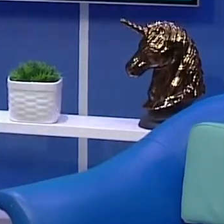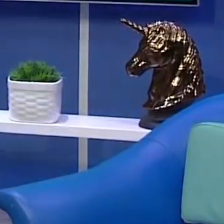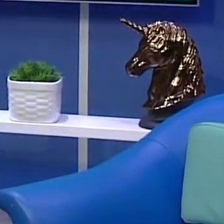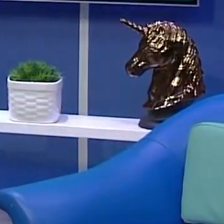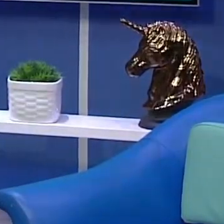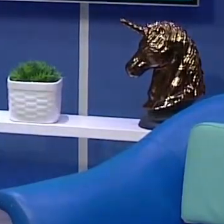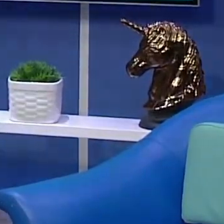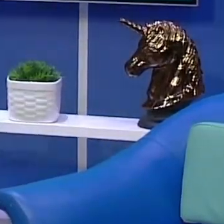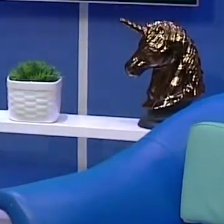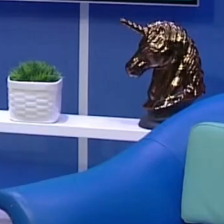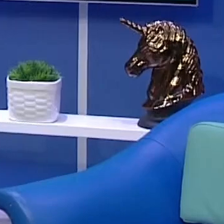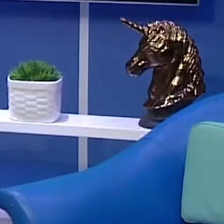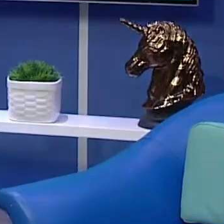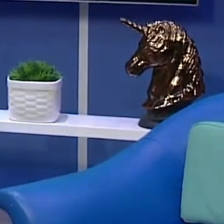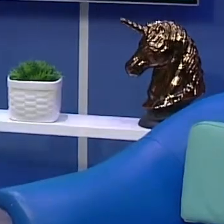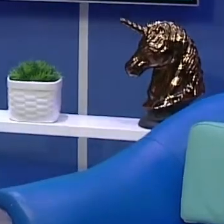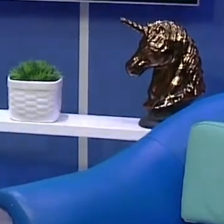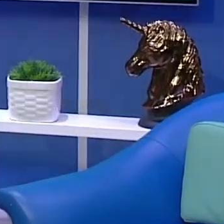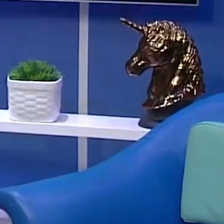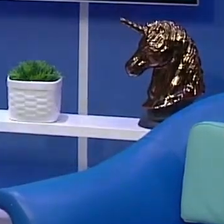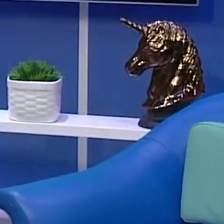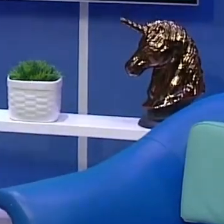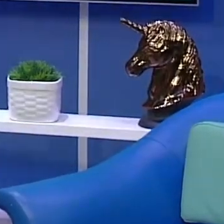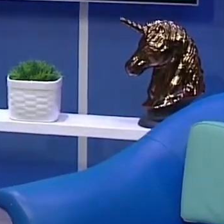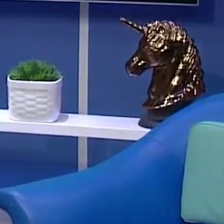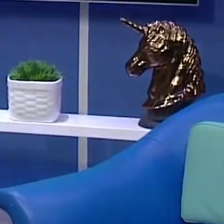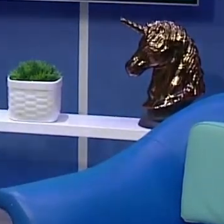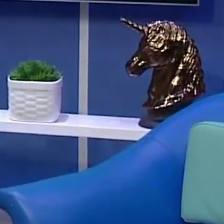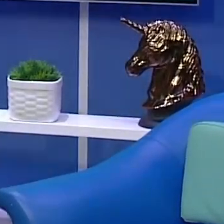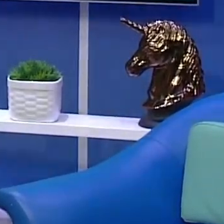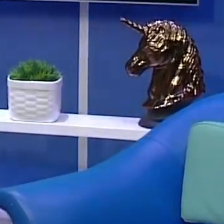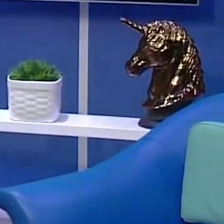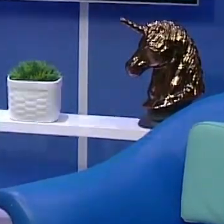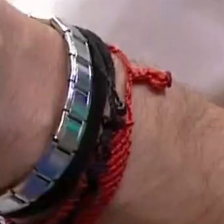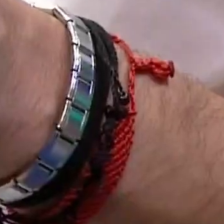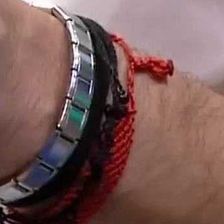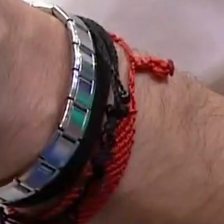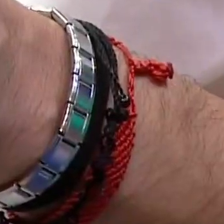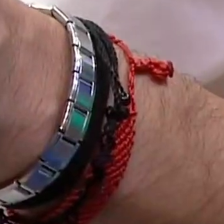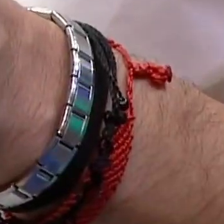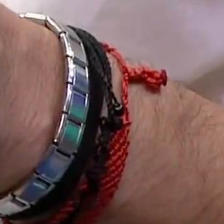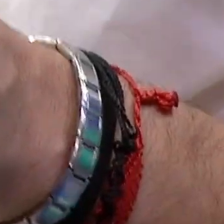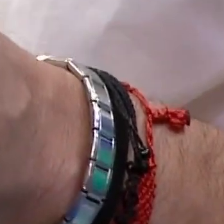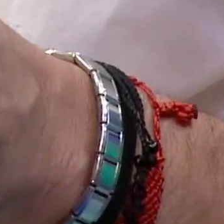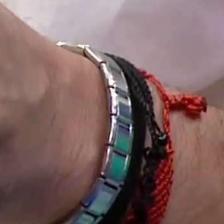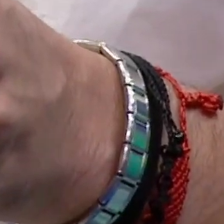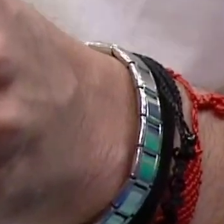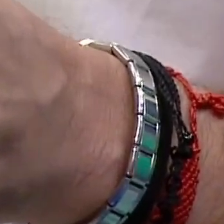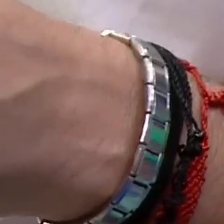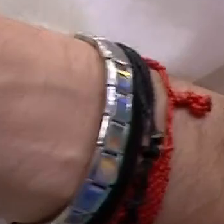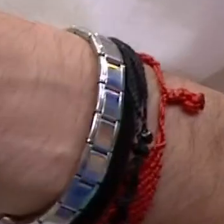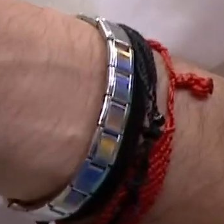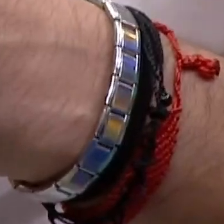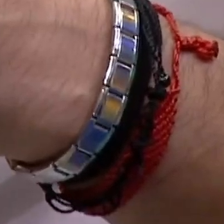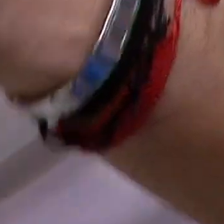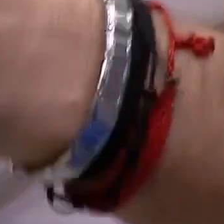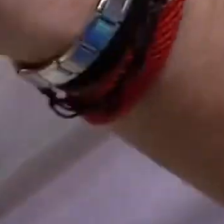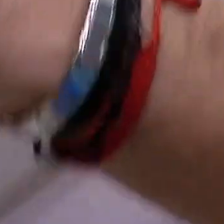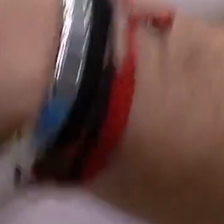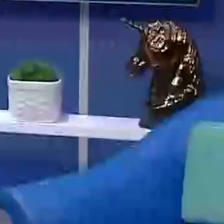gatito, todos me dijeron, mándanos chanchito. Acá claro, acá está el chanchito. Oye, aquí está el chanchito, mira. Pesado,